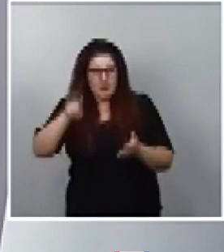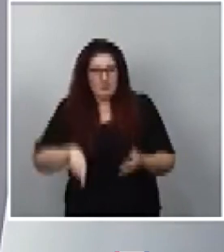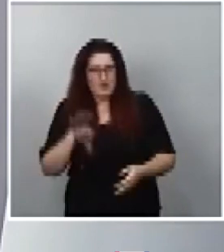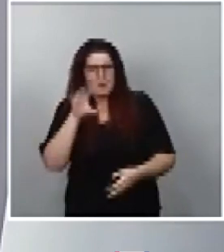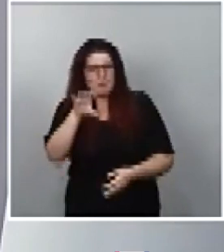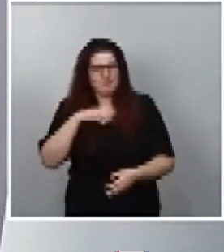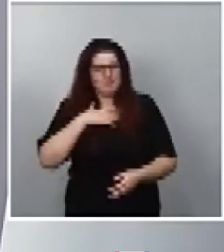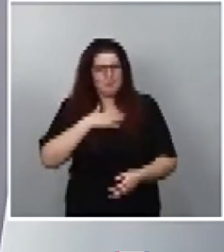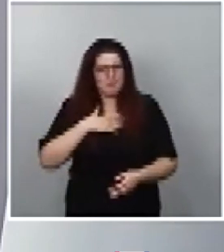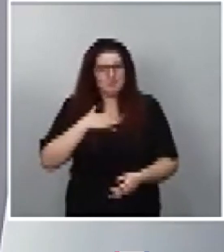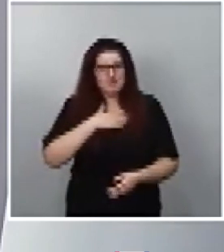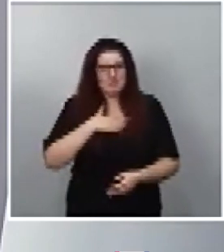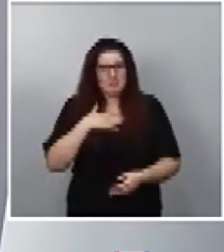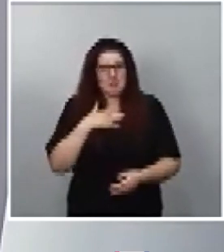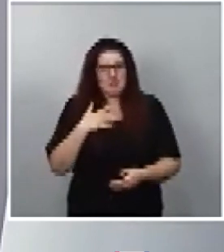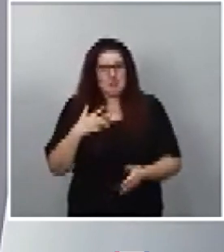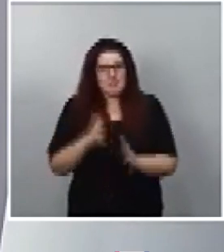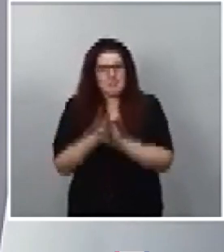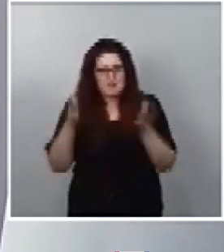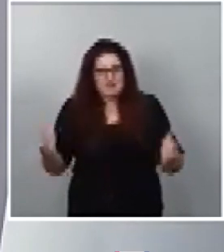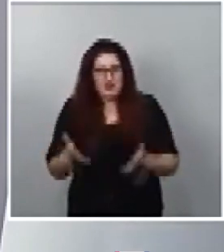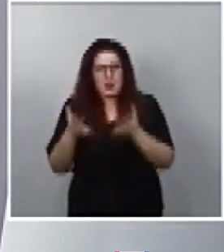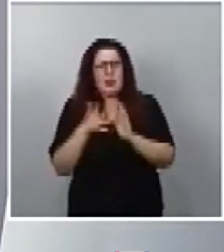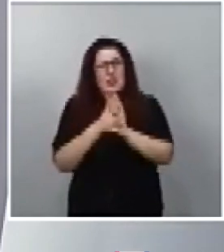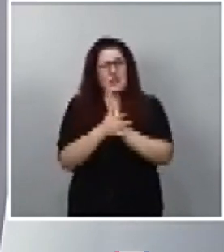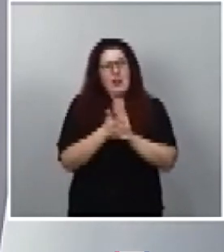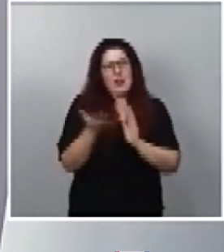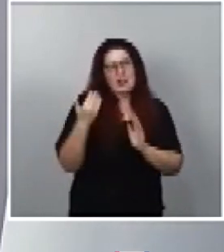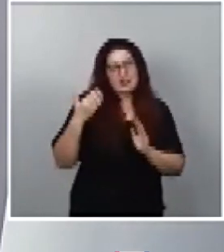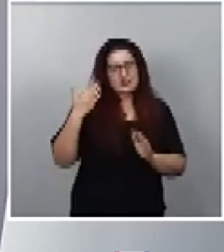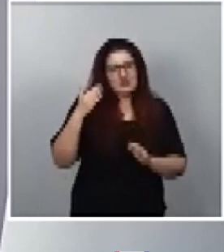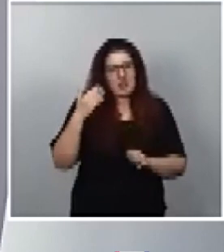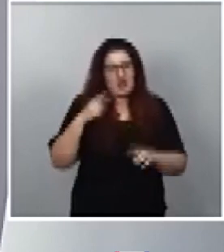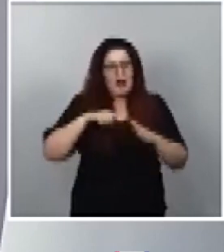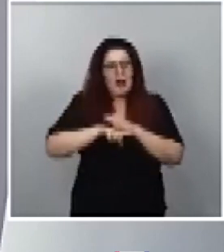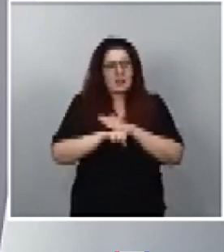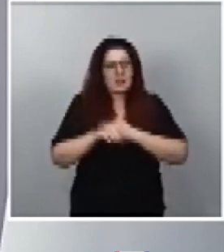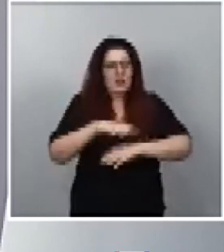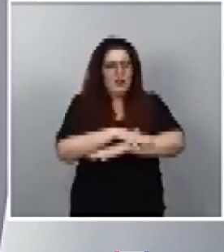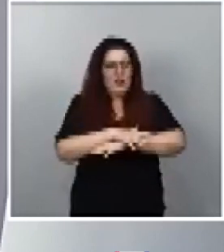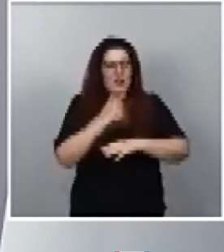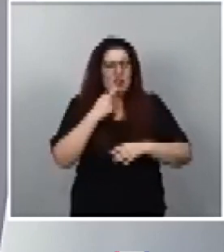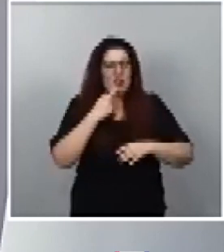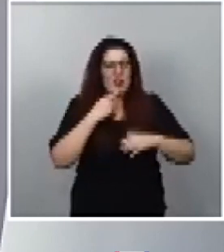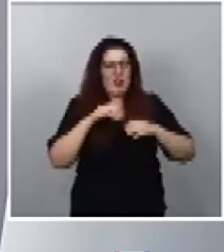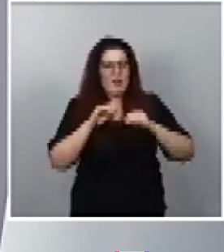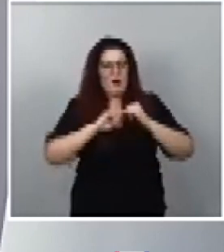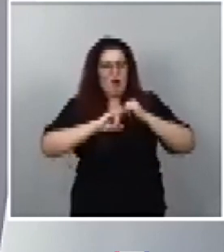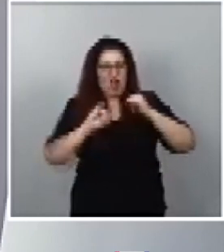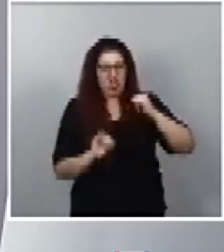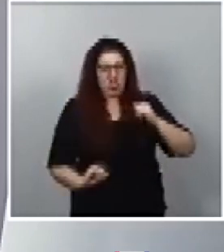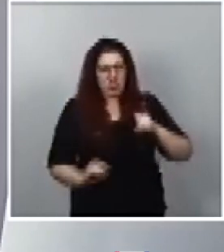bienestar por tanto huyendo de las recetas que primaron en la anterior gestión de la crisis financiera que